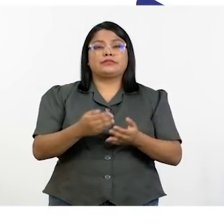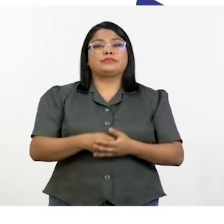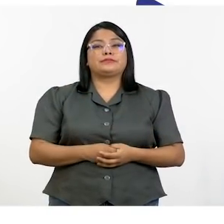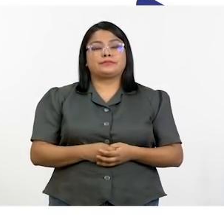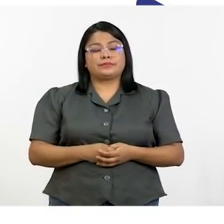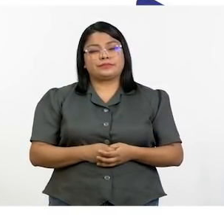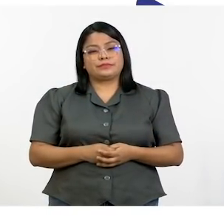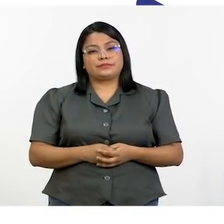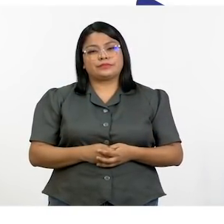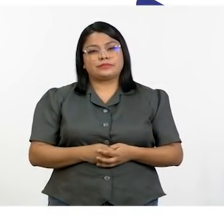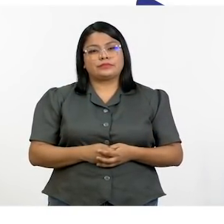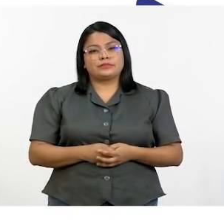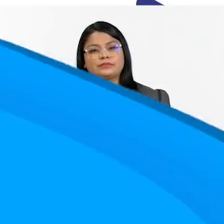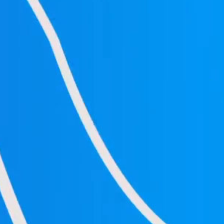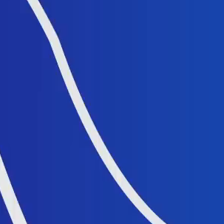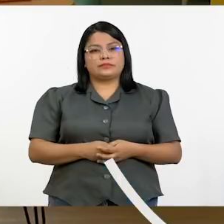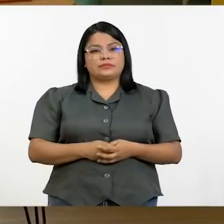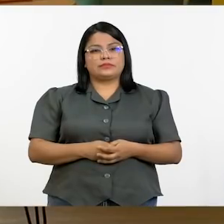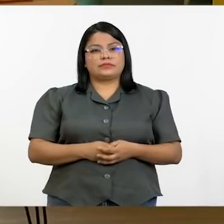texto.